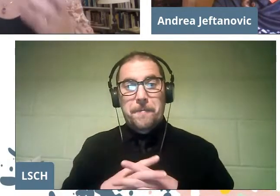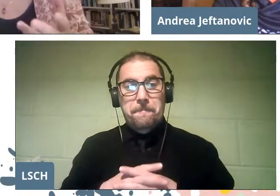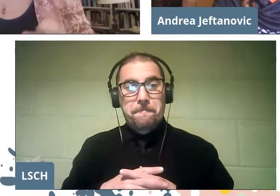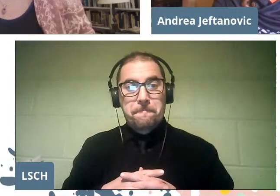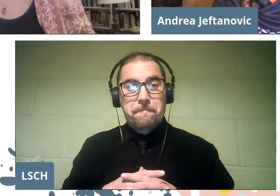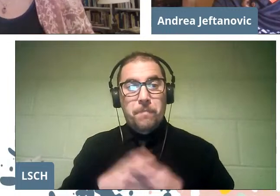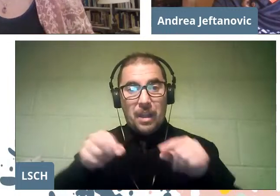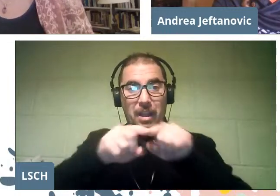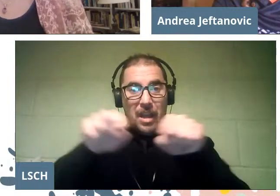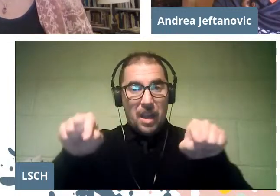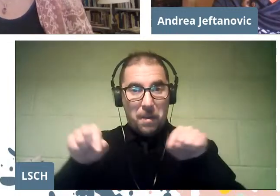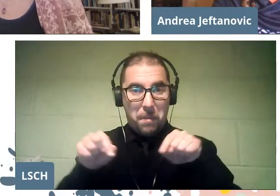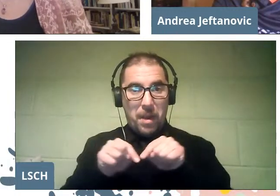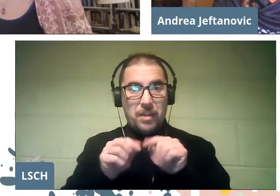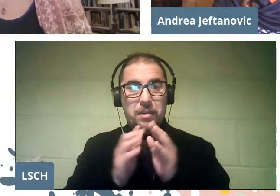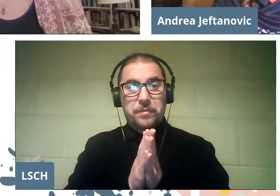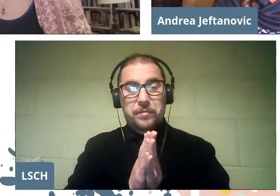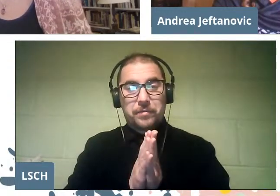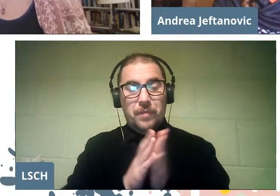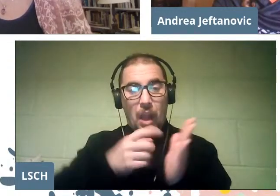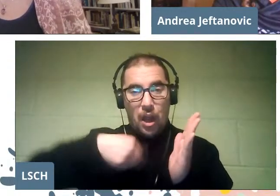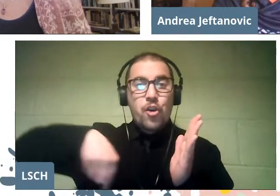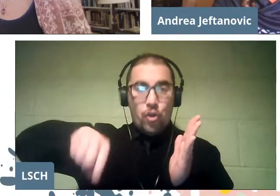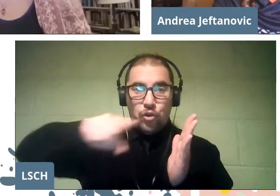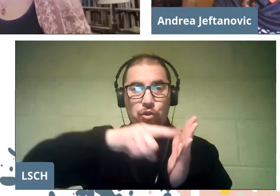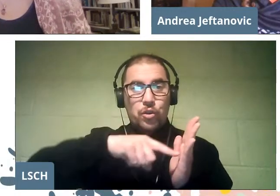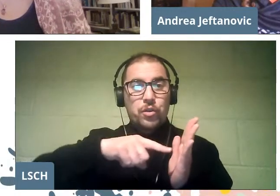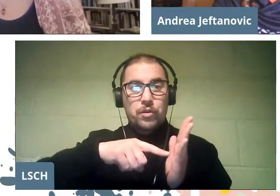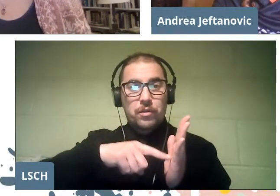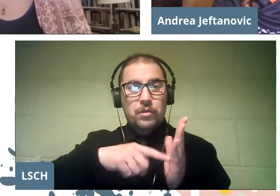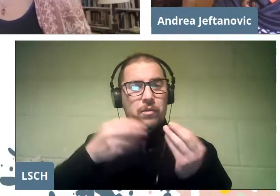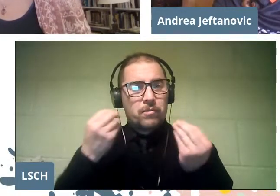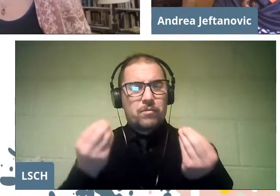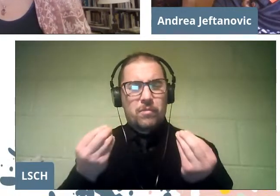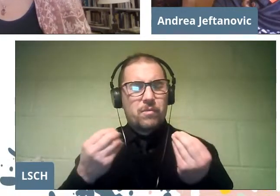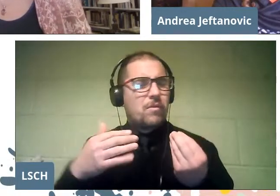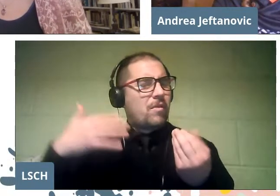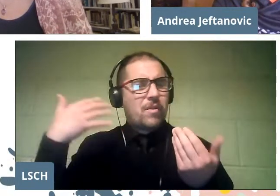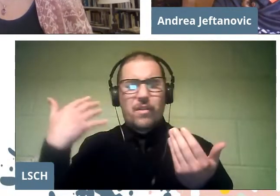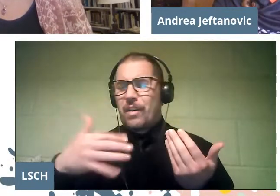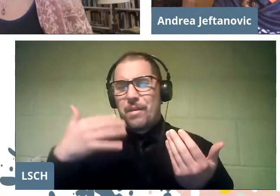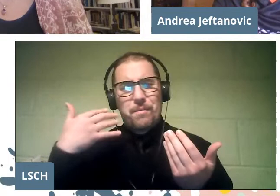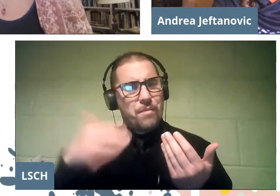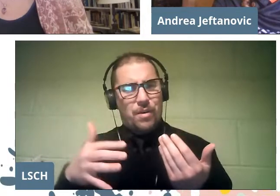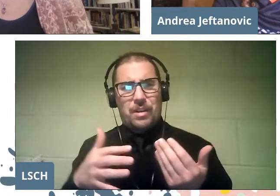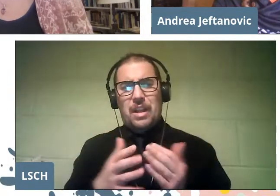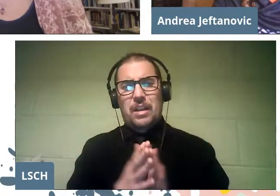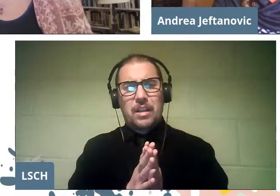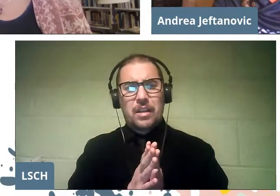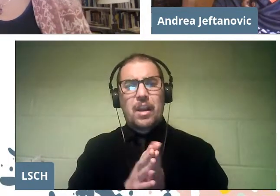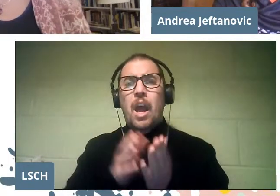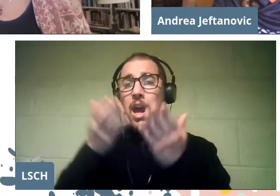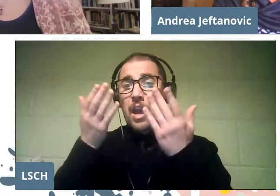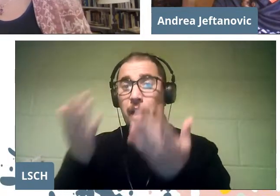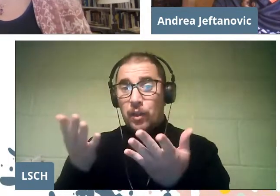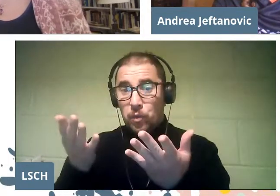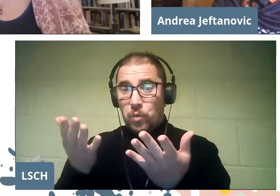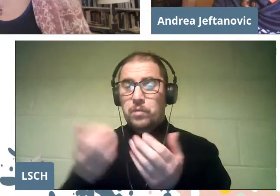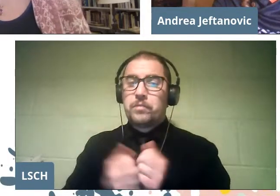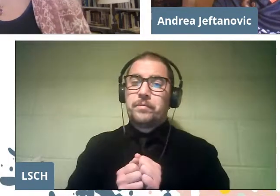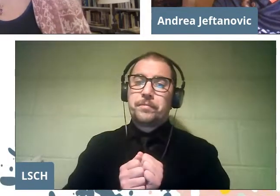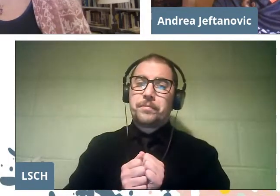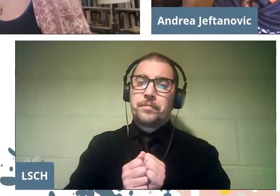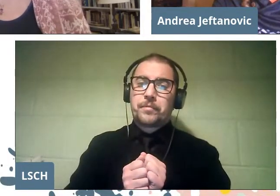este espacio para nosotros ha sido tremendamente importante que tú estés ahí